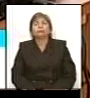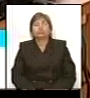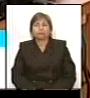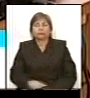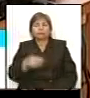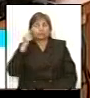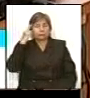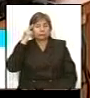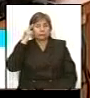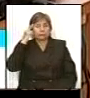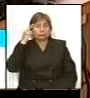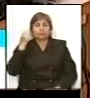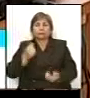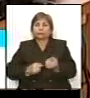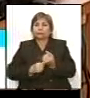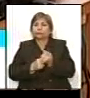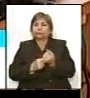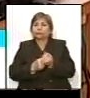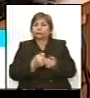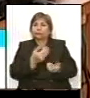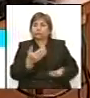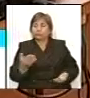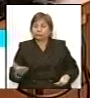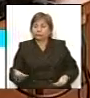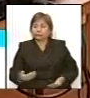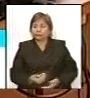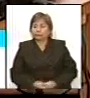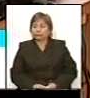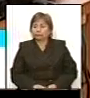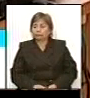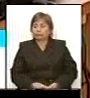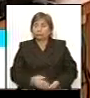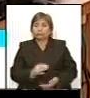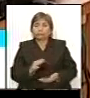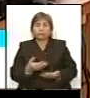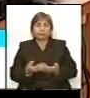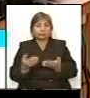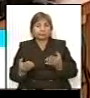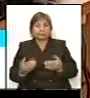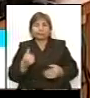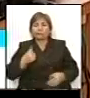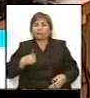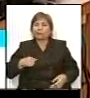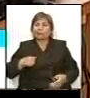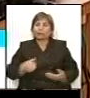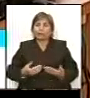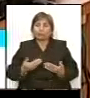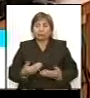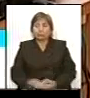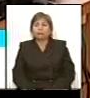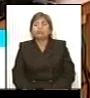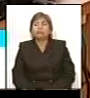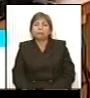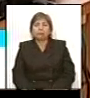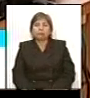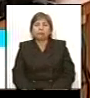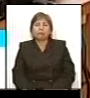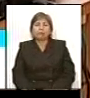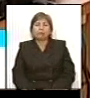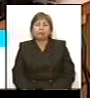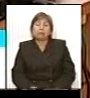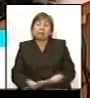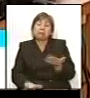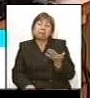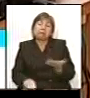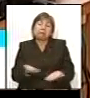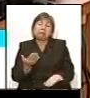eso tenemos el soporte del tema de hablar con las autoridades mediante la sensibilización. Ahora, posiblemente